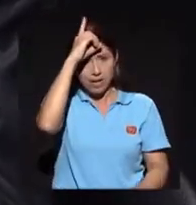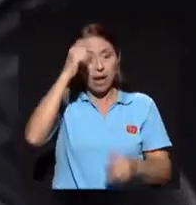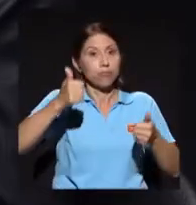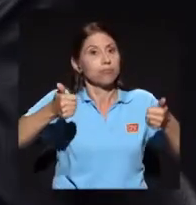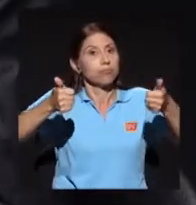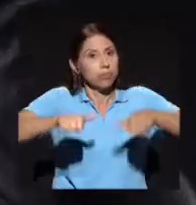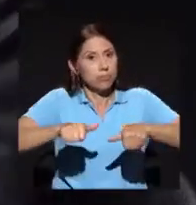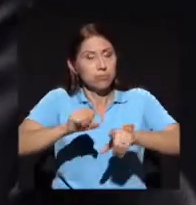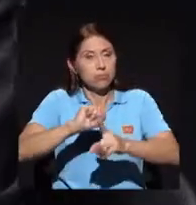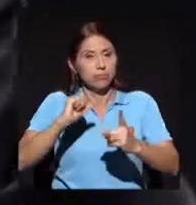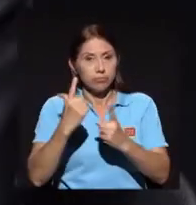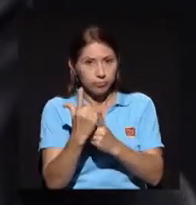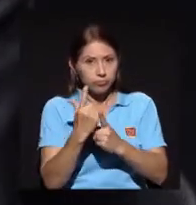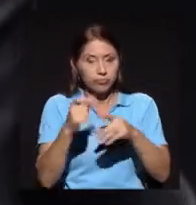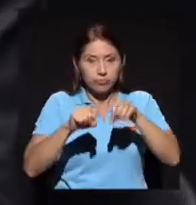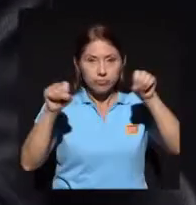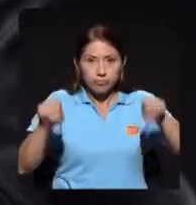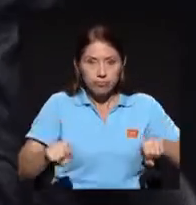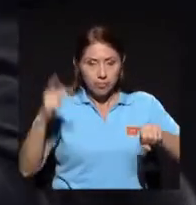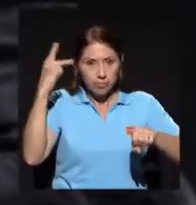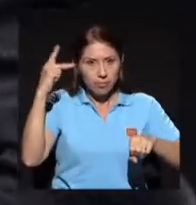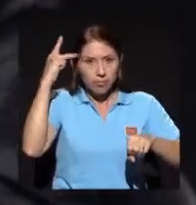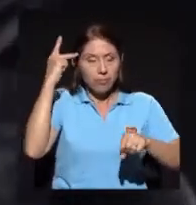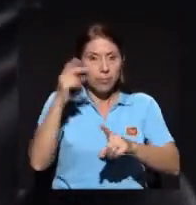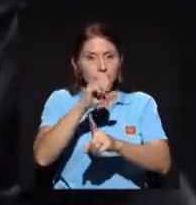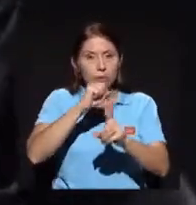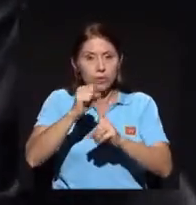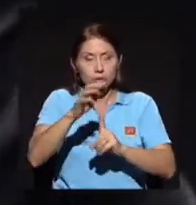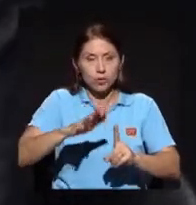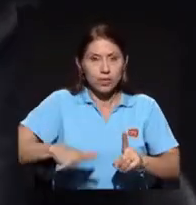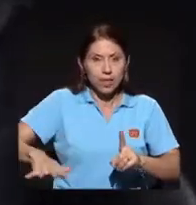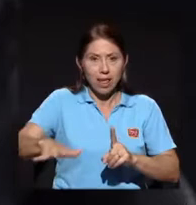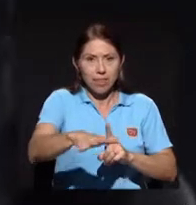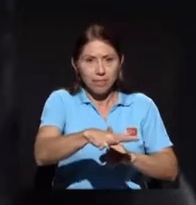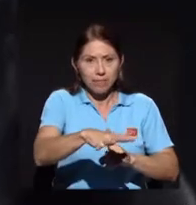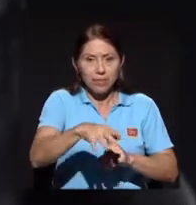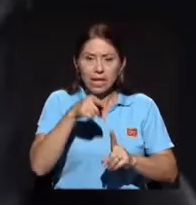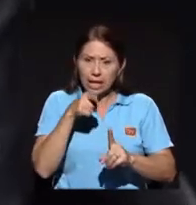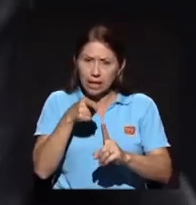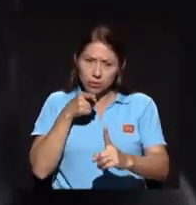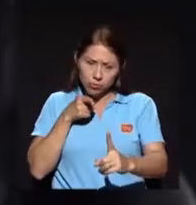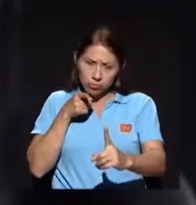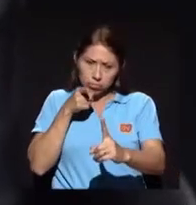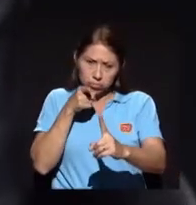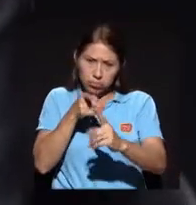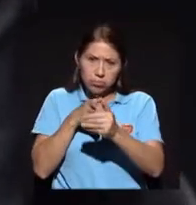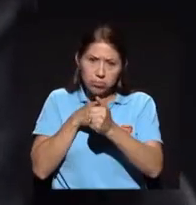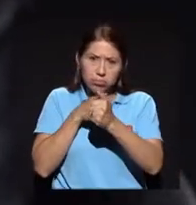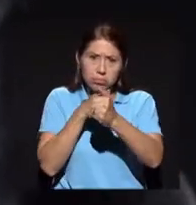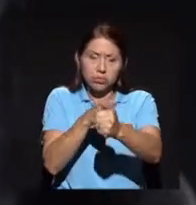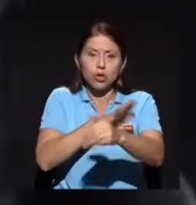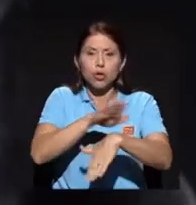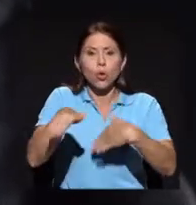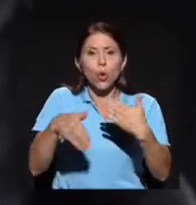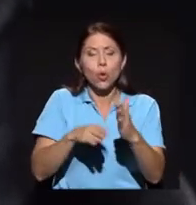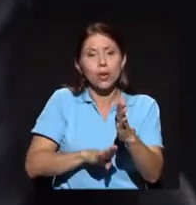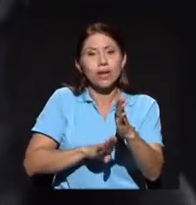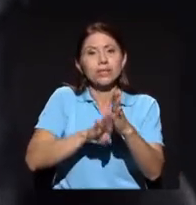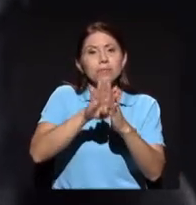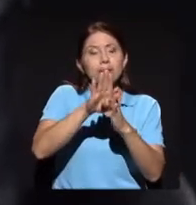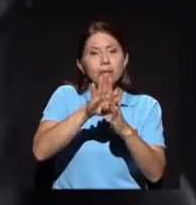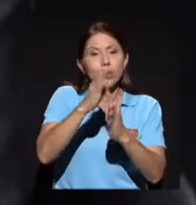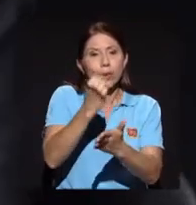de sistema político y sociedad que encause a todo el crecimiento económico alemán de la posguerra